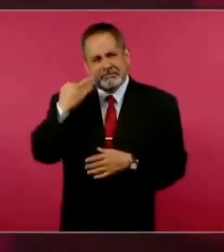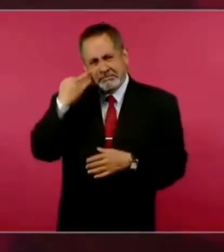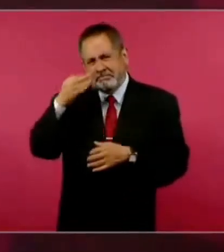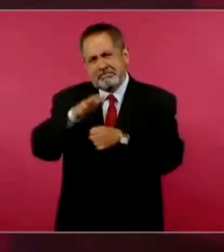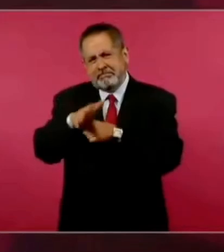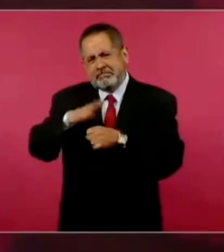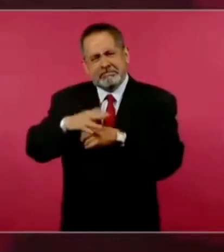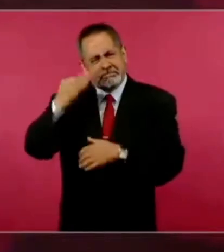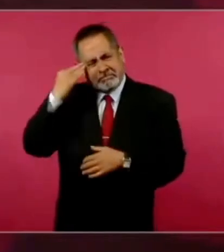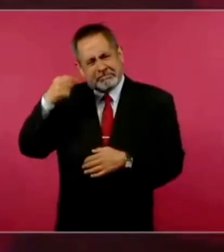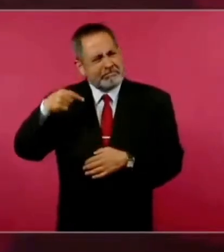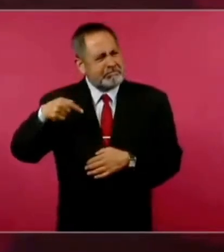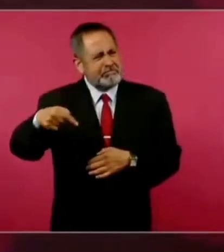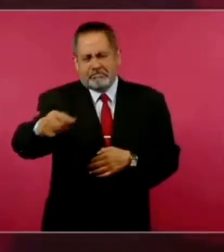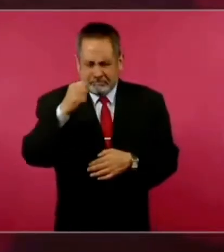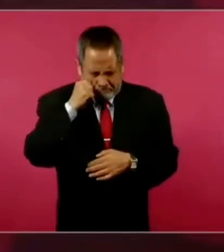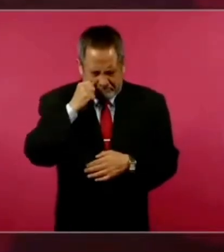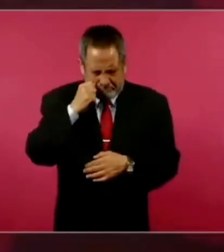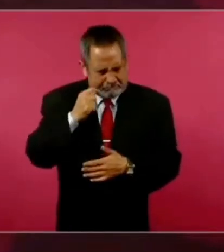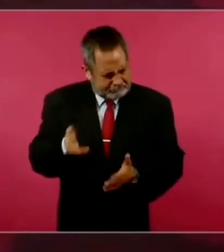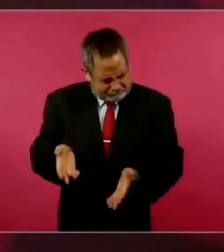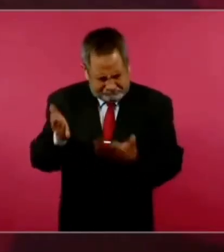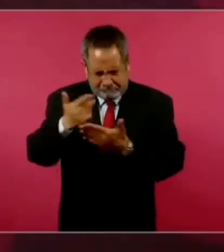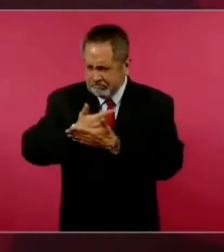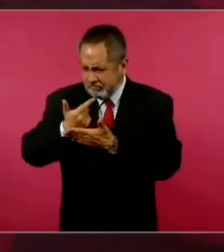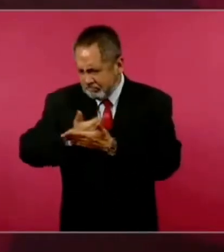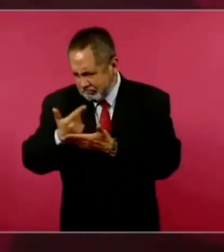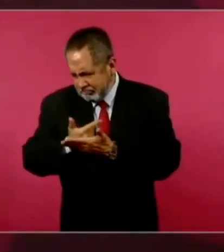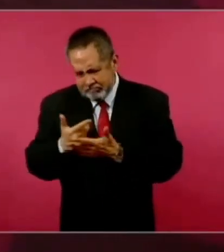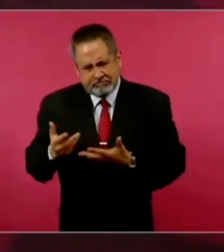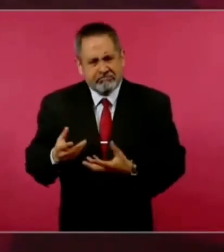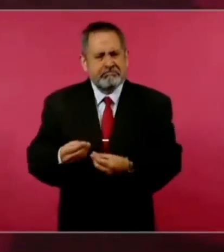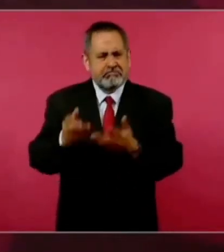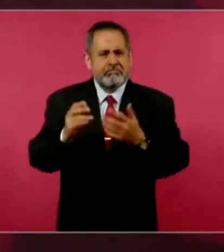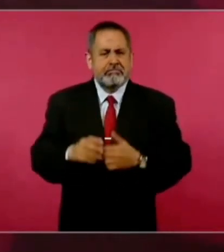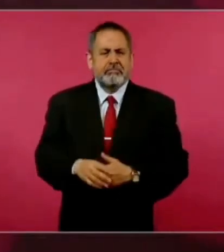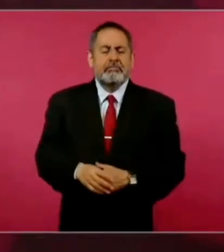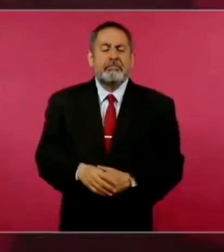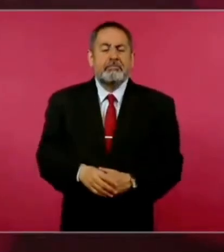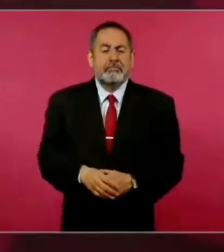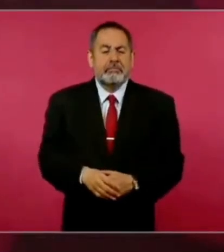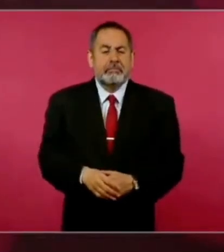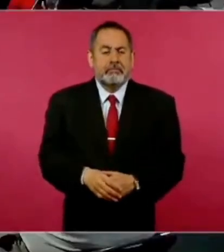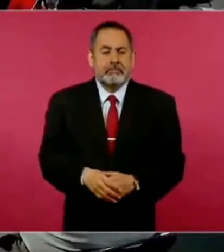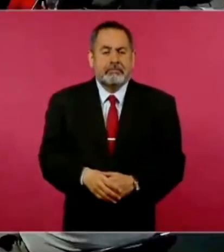tiempo.